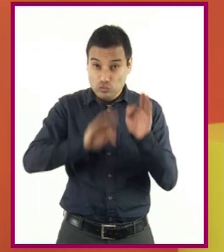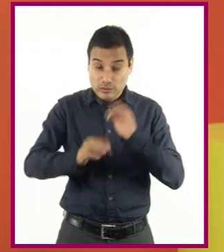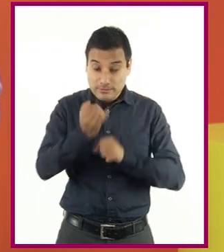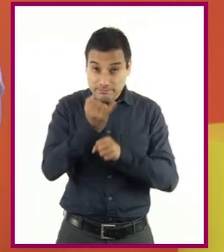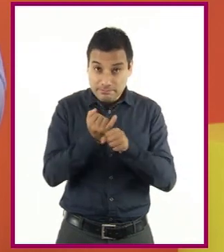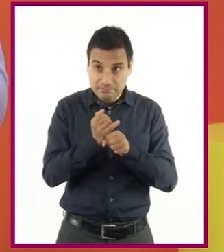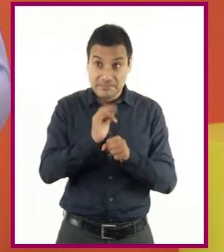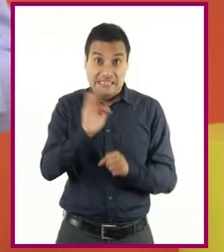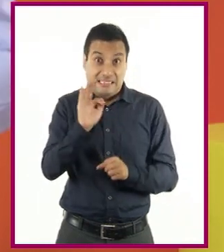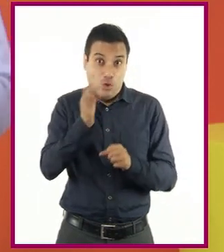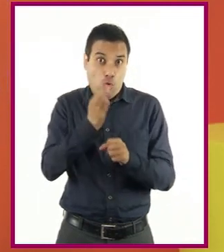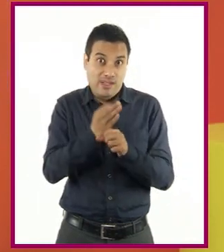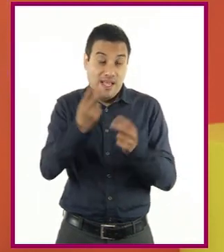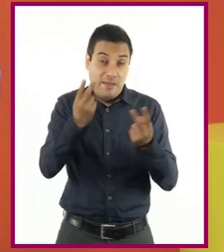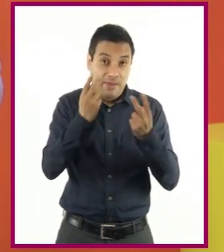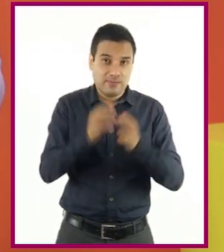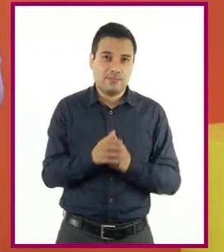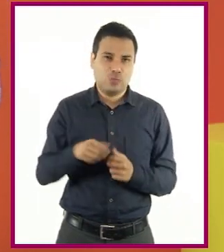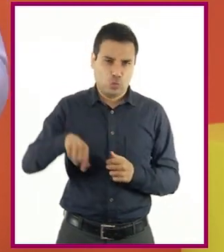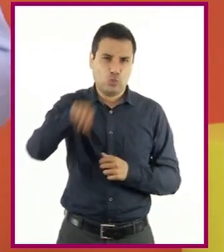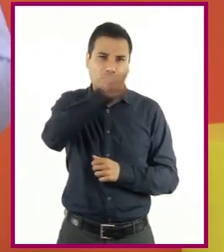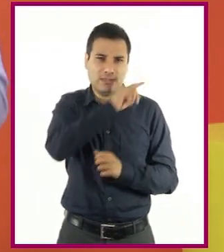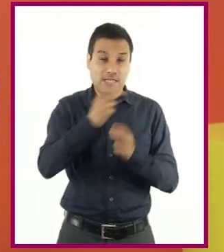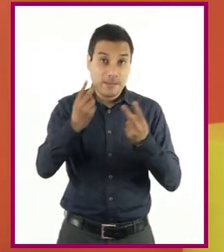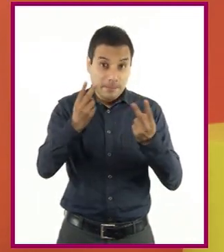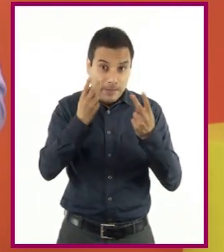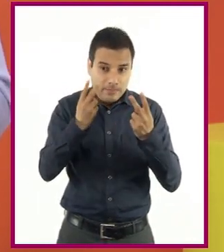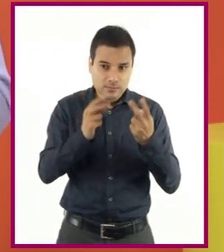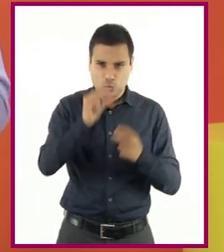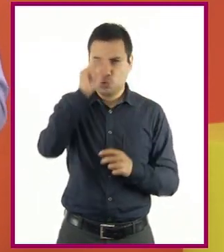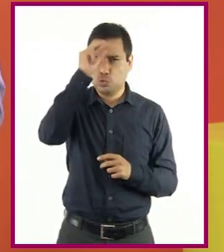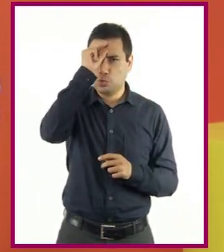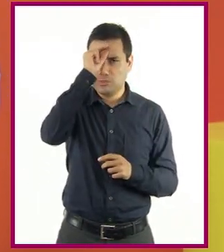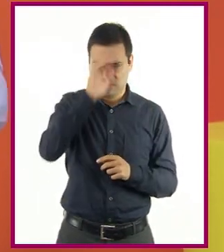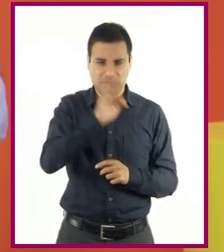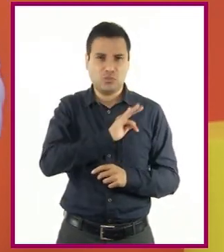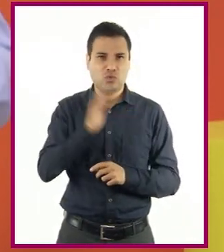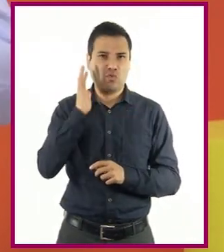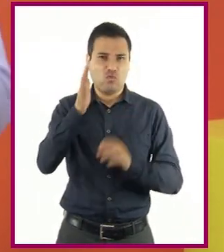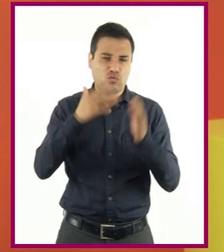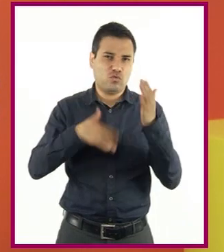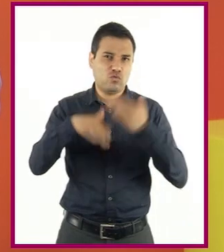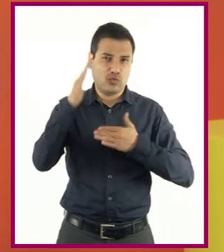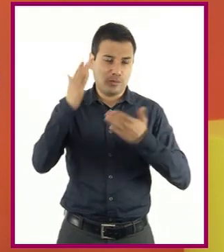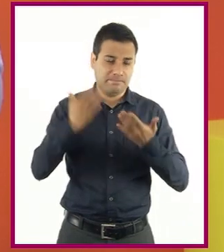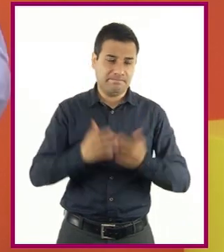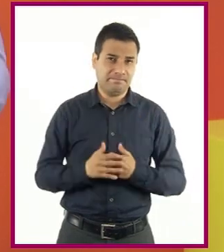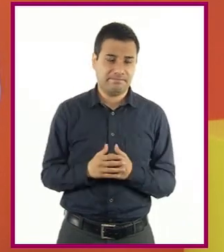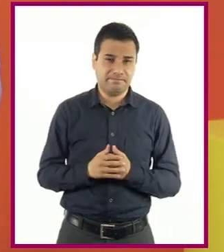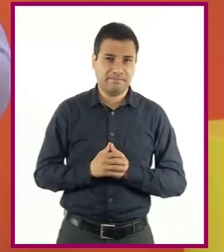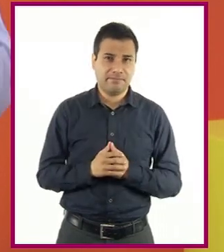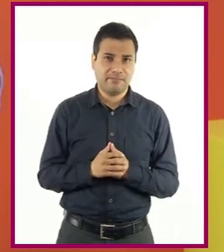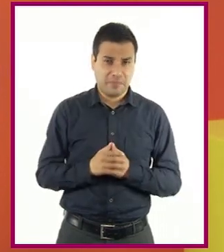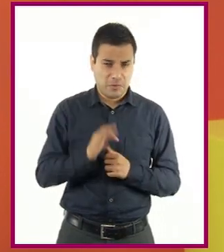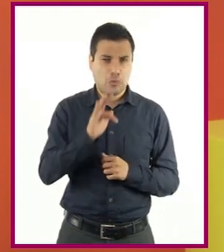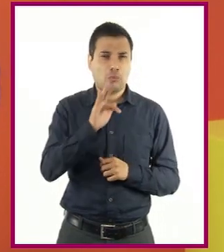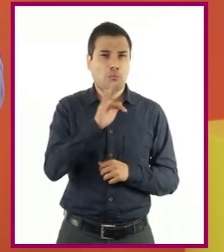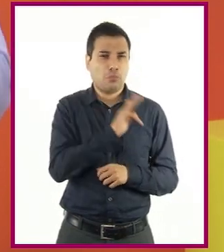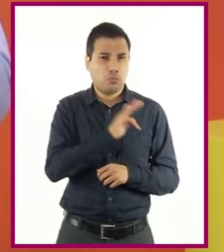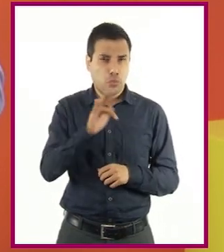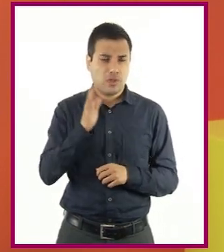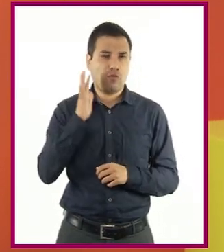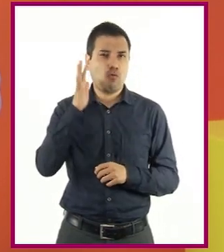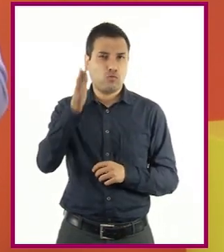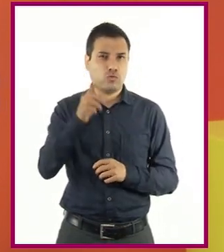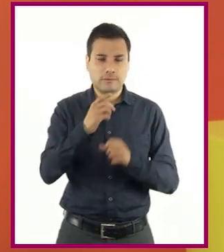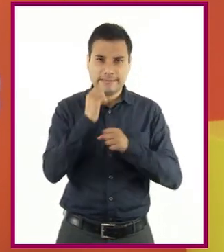dudaría, ya que ustedes que nos ven tienen mucho potencial que pueden desarrollar. Y al igual que Hawking, podrían pasar algunos